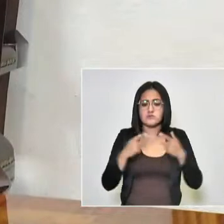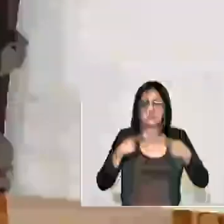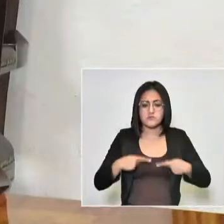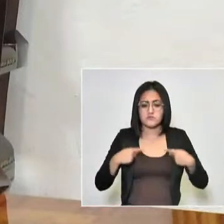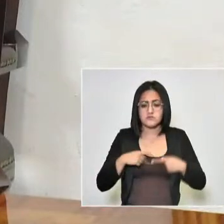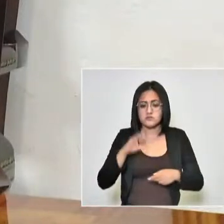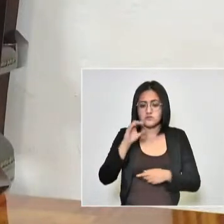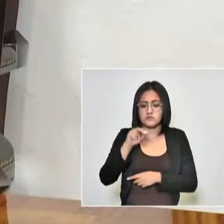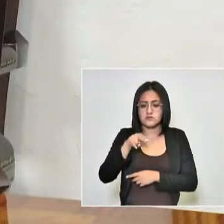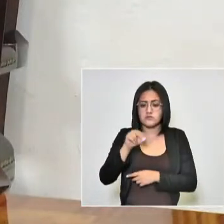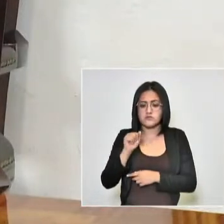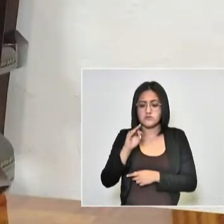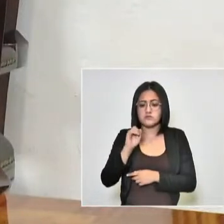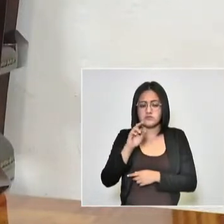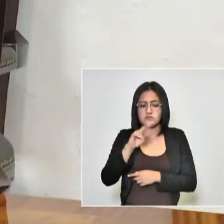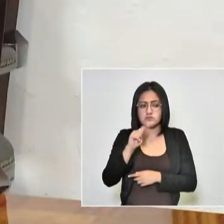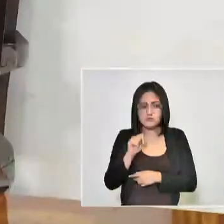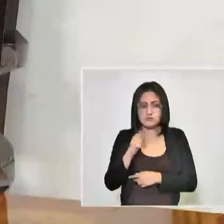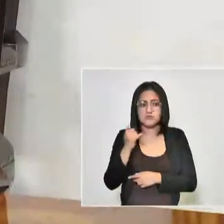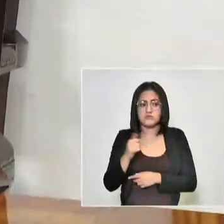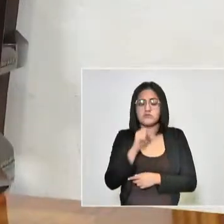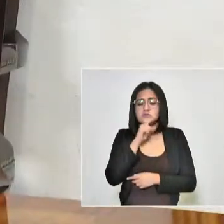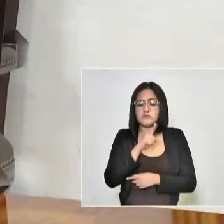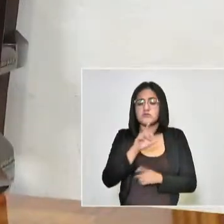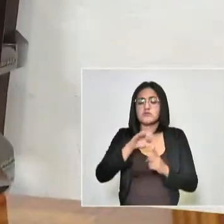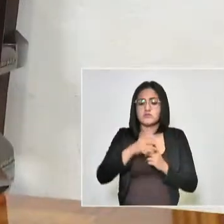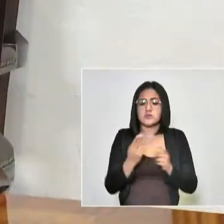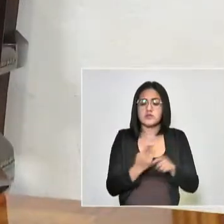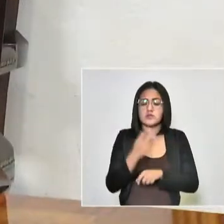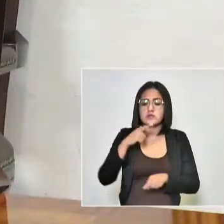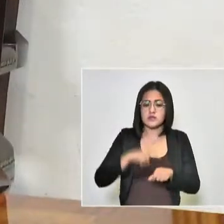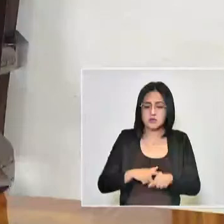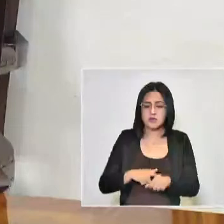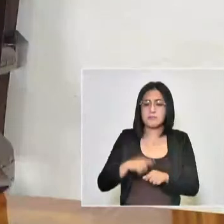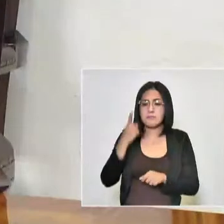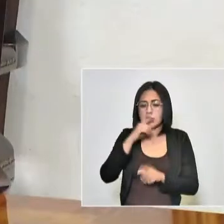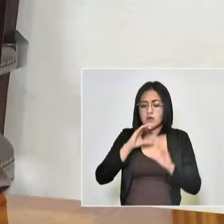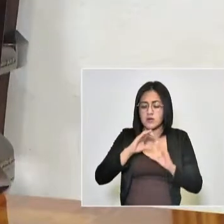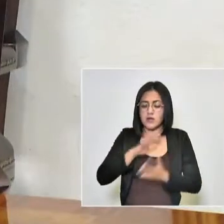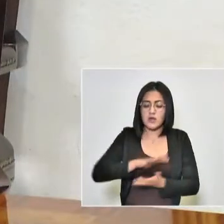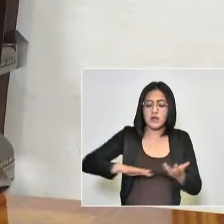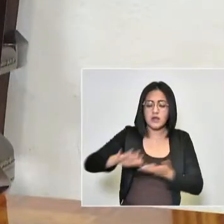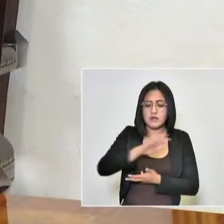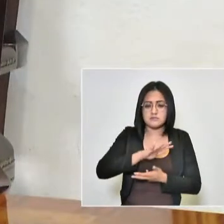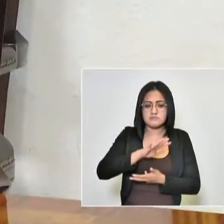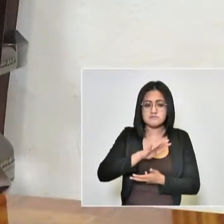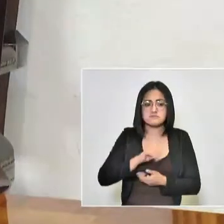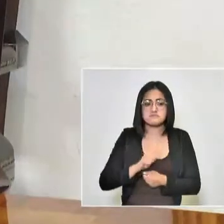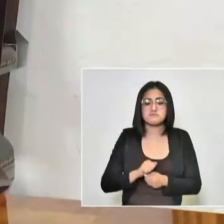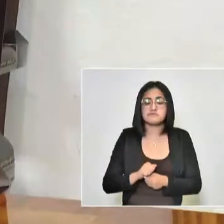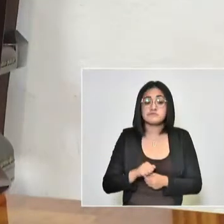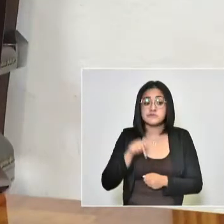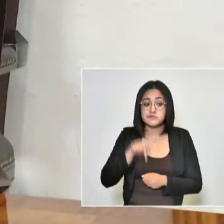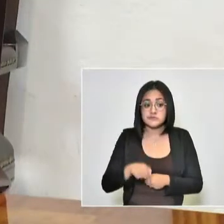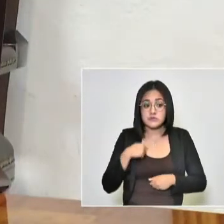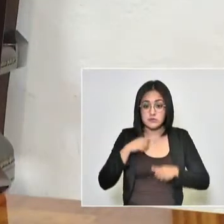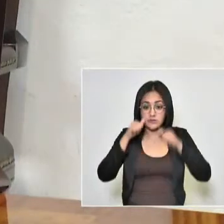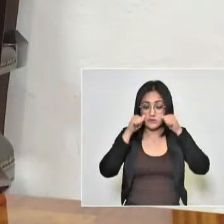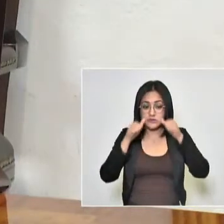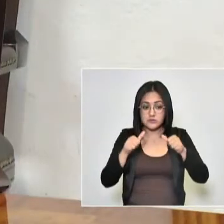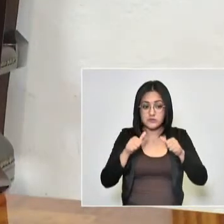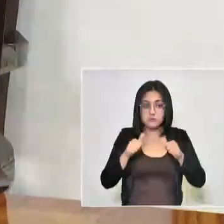la CONAFOR y de la Comisión Nacional de Áreas Naturales Protegidas. De esta manera, nosotros estamos